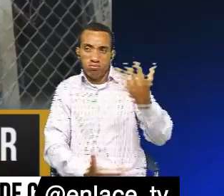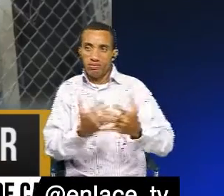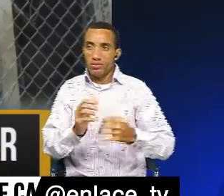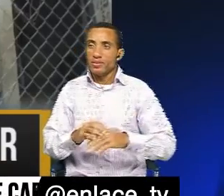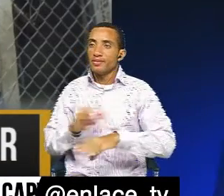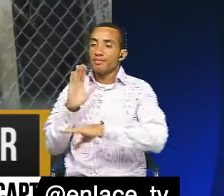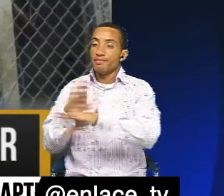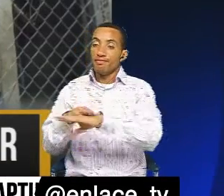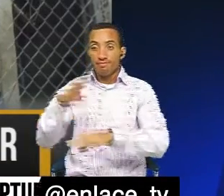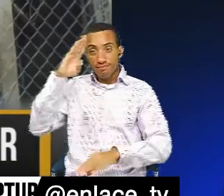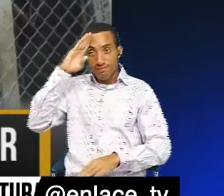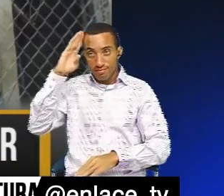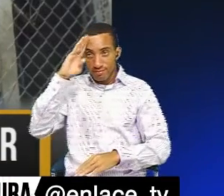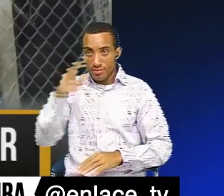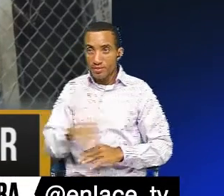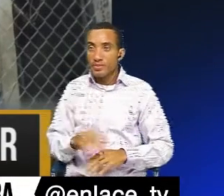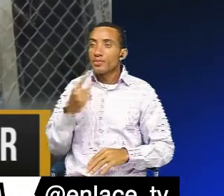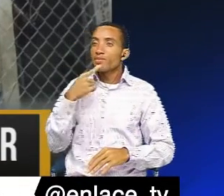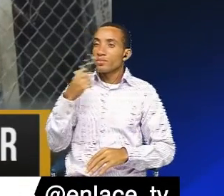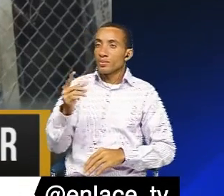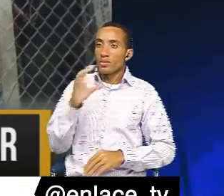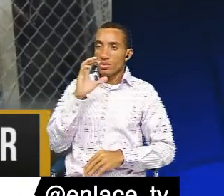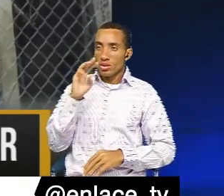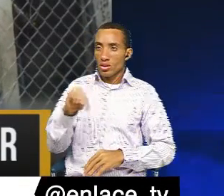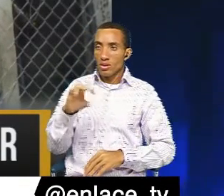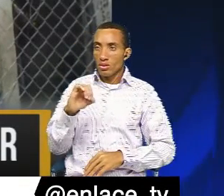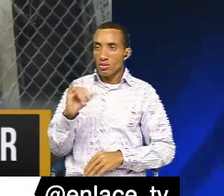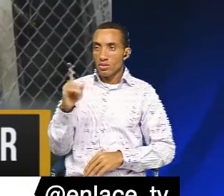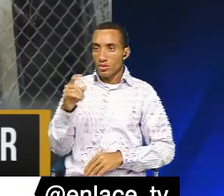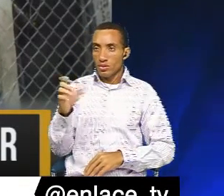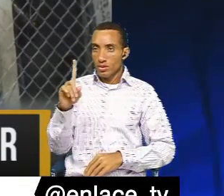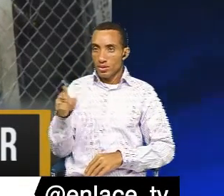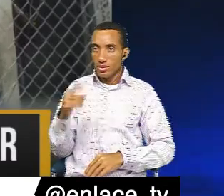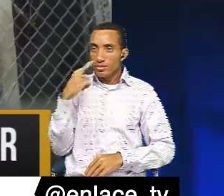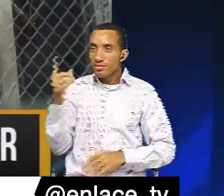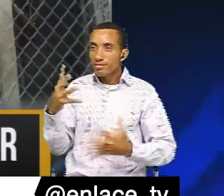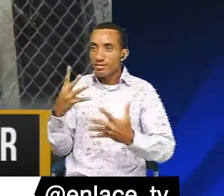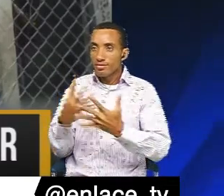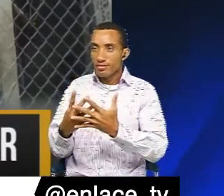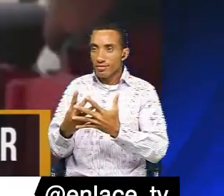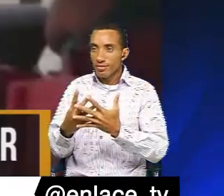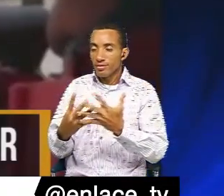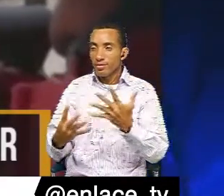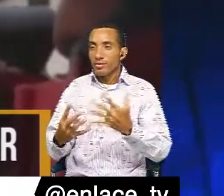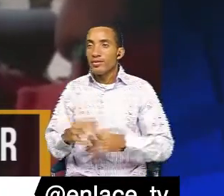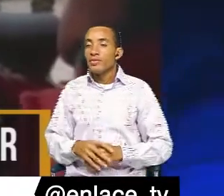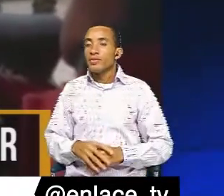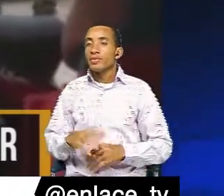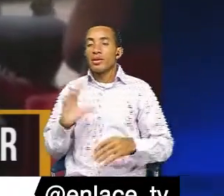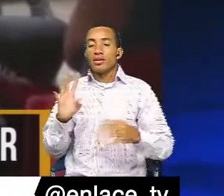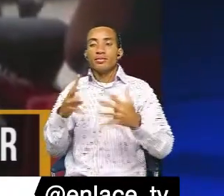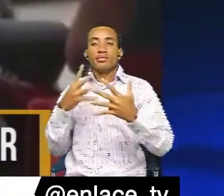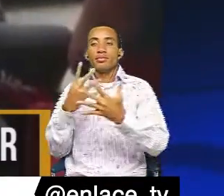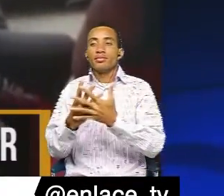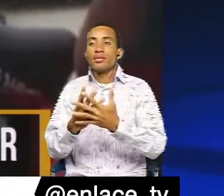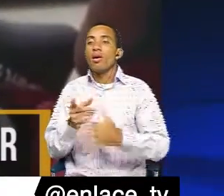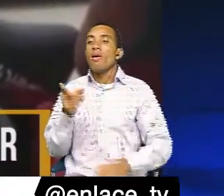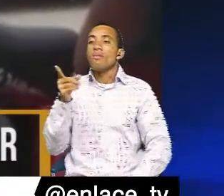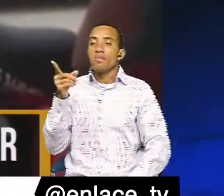esta fotografía se observa al dirigente de la Unión Sindical Obrera y Funtramiexco Moisés Barón, quien está detenido en este